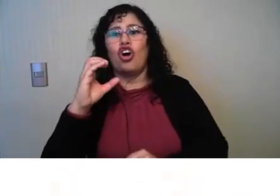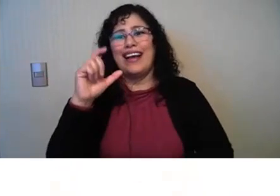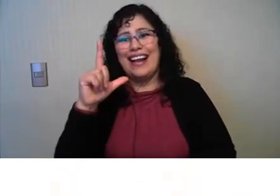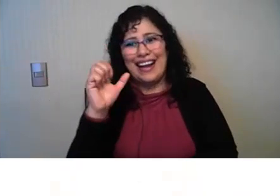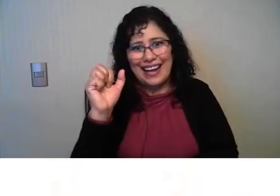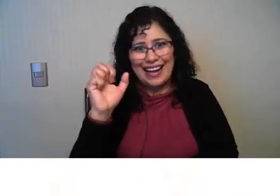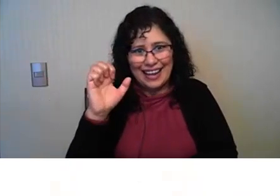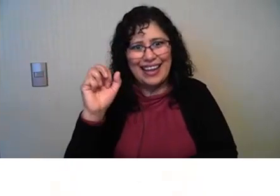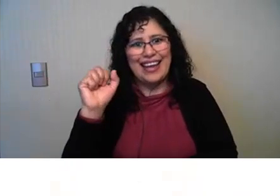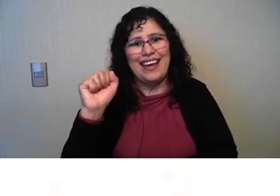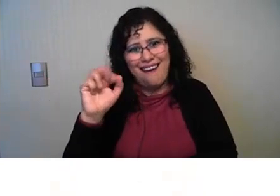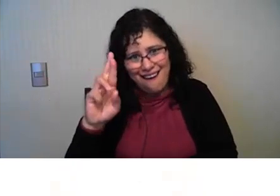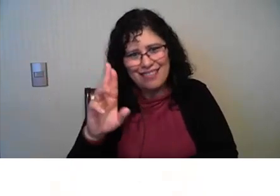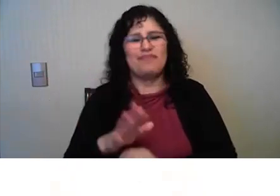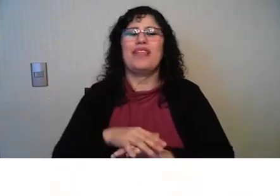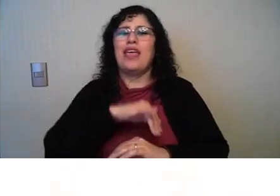núcleo del trigémino,